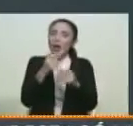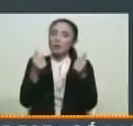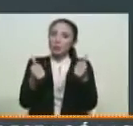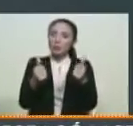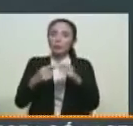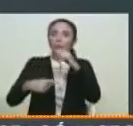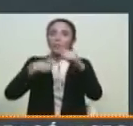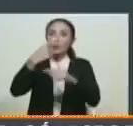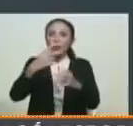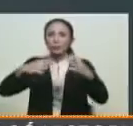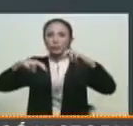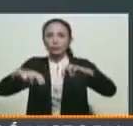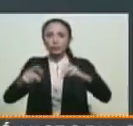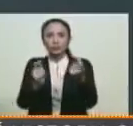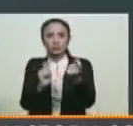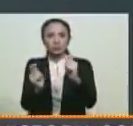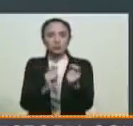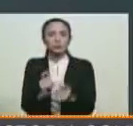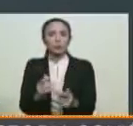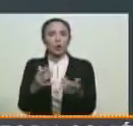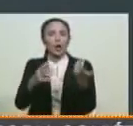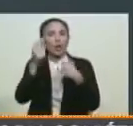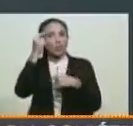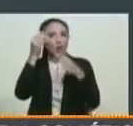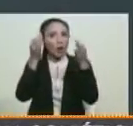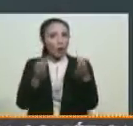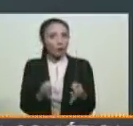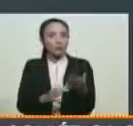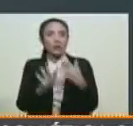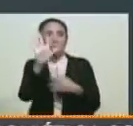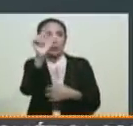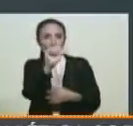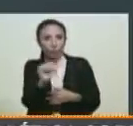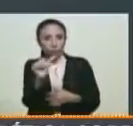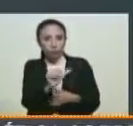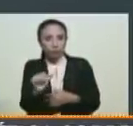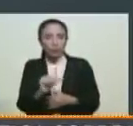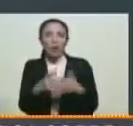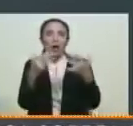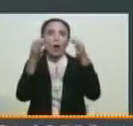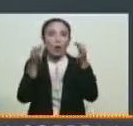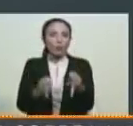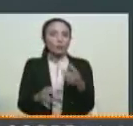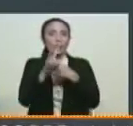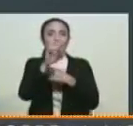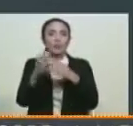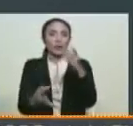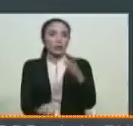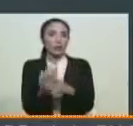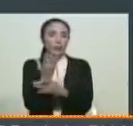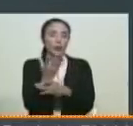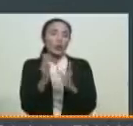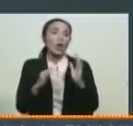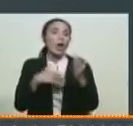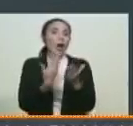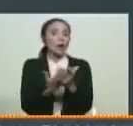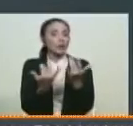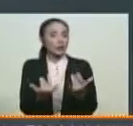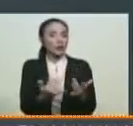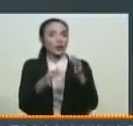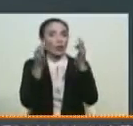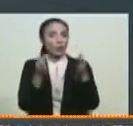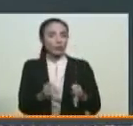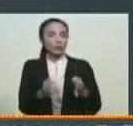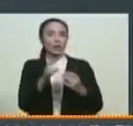conversar, y establecimos una fecha 5 semanas más allá, 20 de mayo, y es la fecha que se fijó.